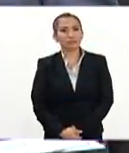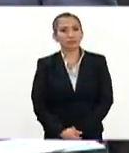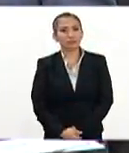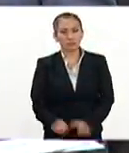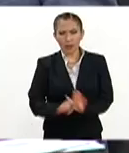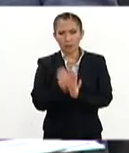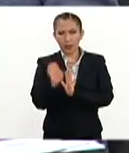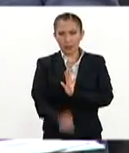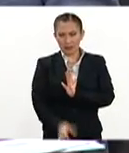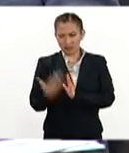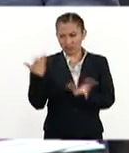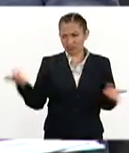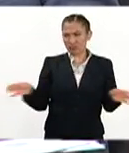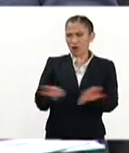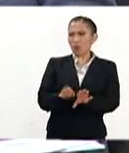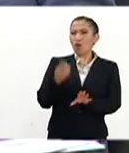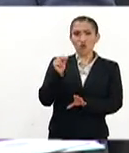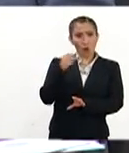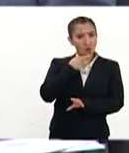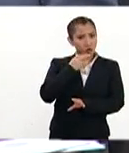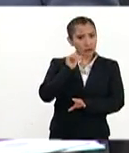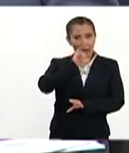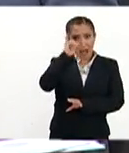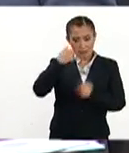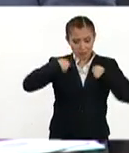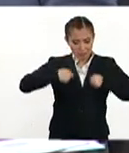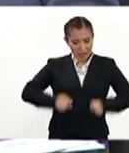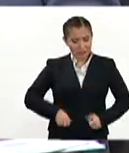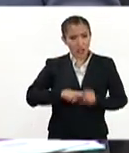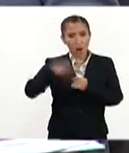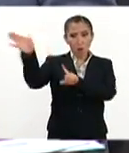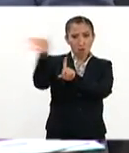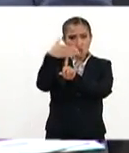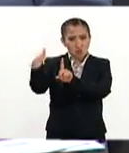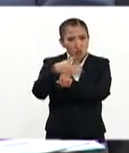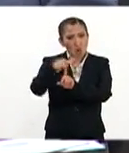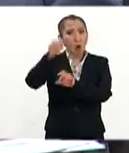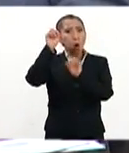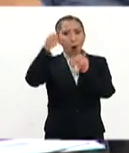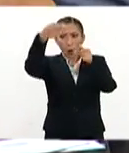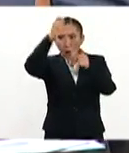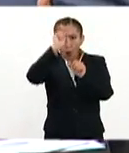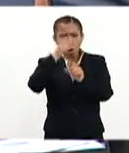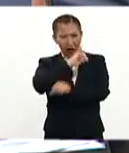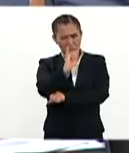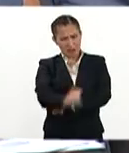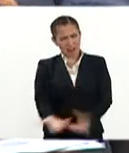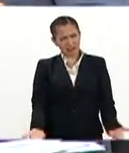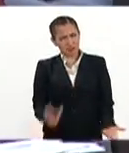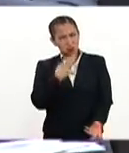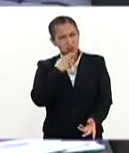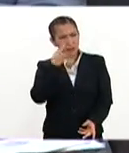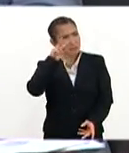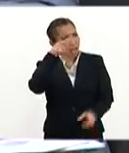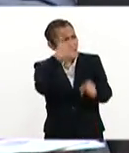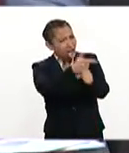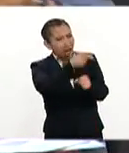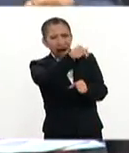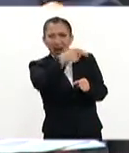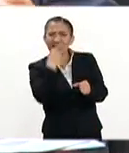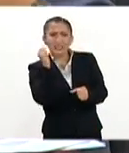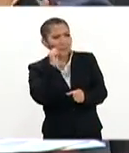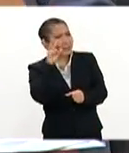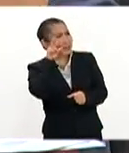como si no se hubiera usado una sola playera, un banderín, una sola gorra, cuando son elementos que